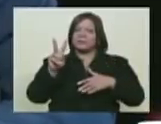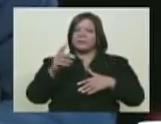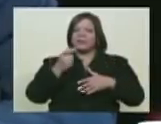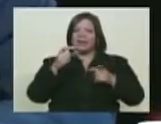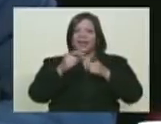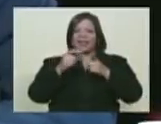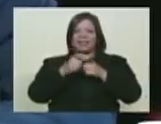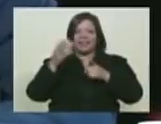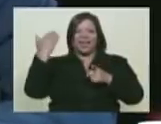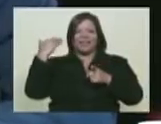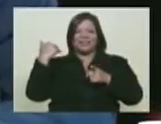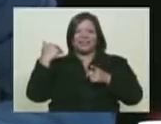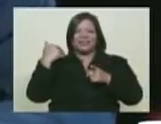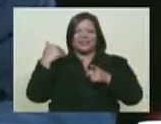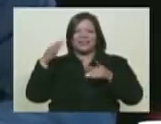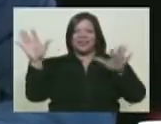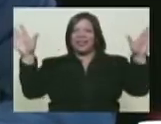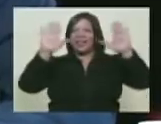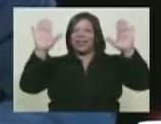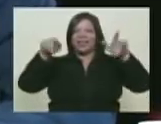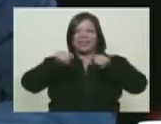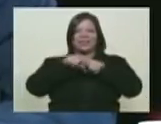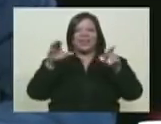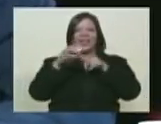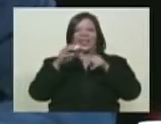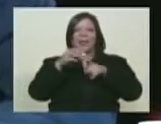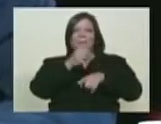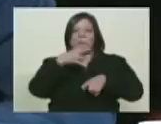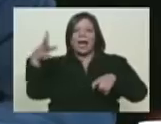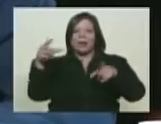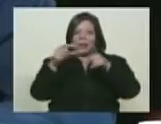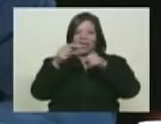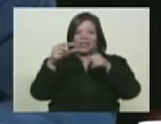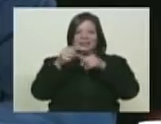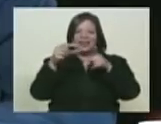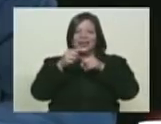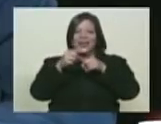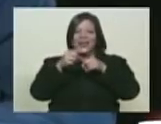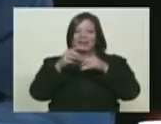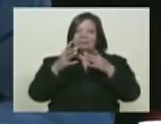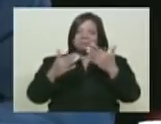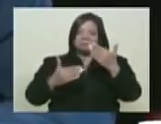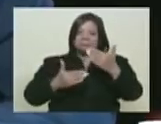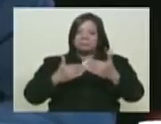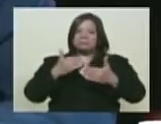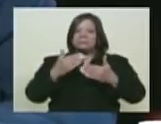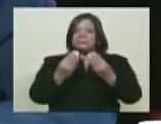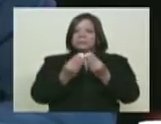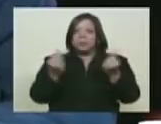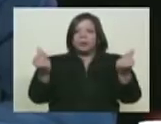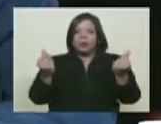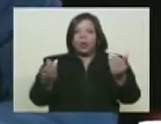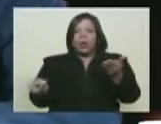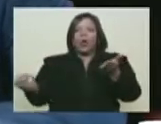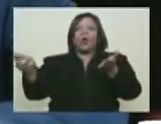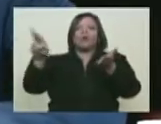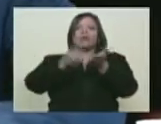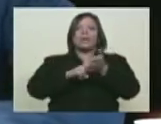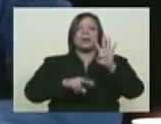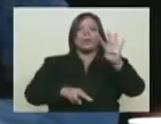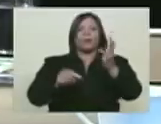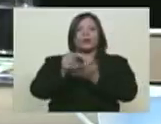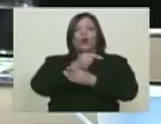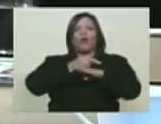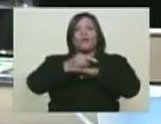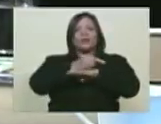Democrática, que era como el hermano continental del PRI, que sí. Ahora, después de haber estado casi desaparecidos, retoman 4 gobernaciones.